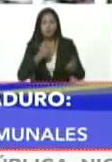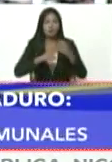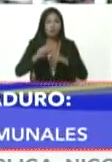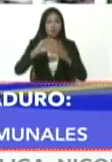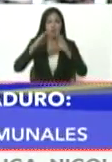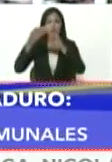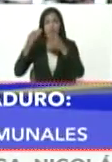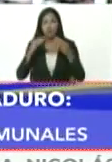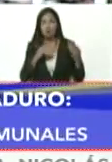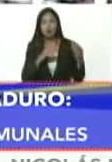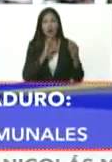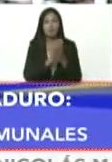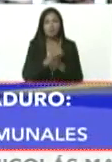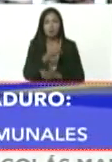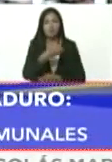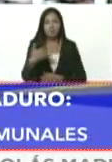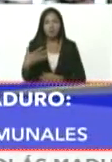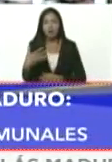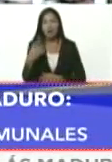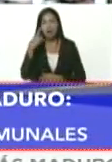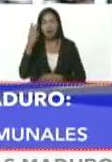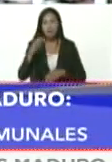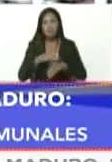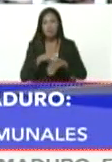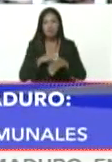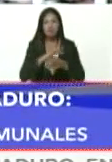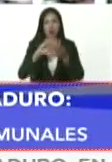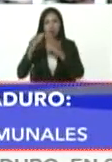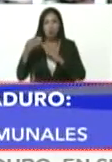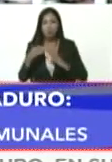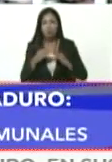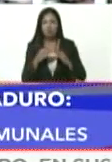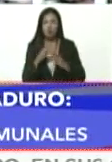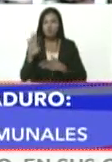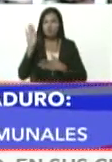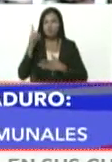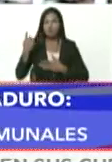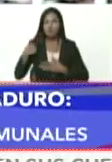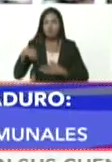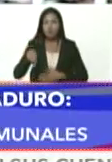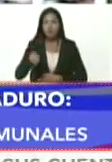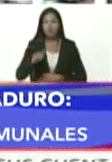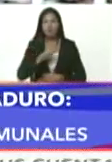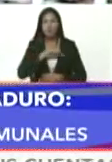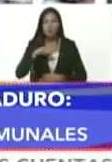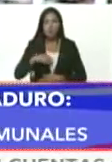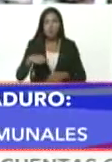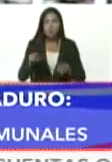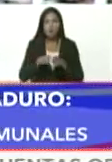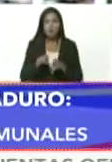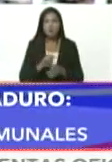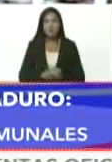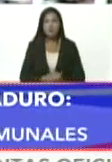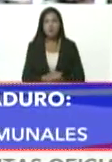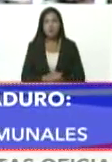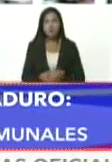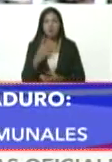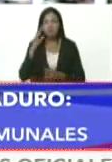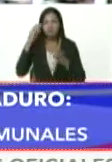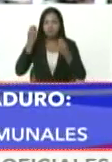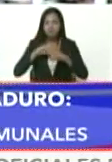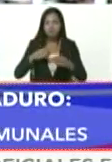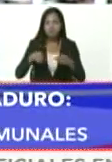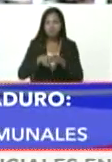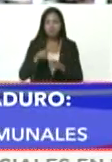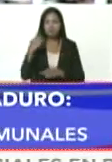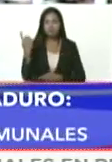comunal, compañera Blanca Ecao? Es un compromiso que tenemos y además es una convicción que tenemos, que